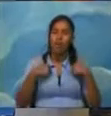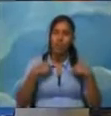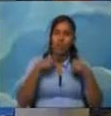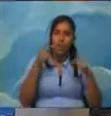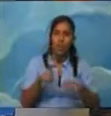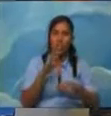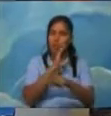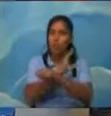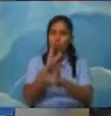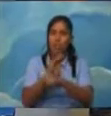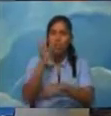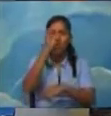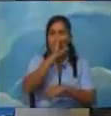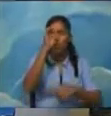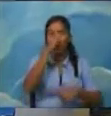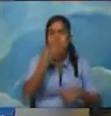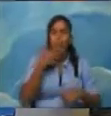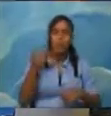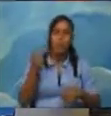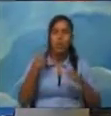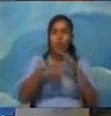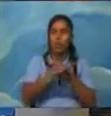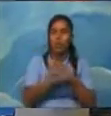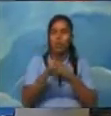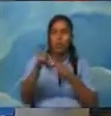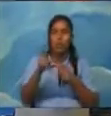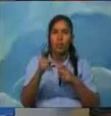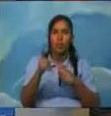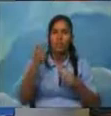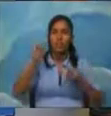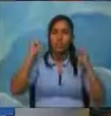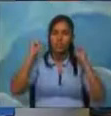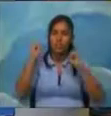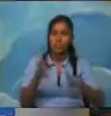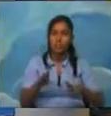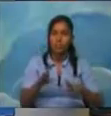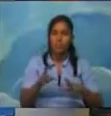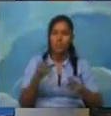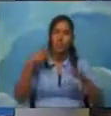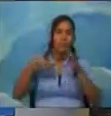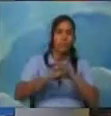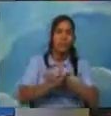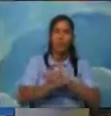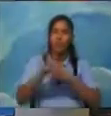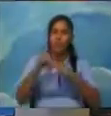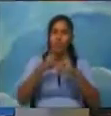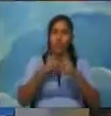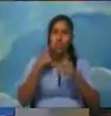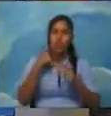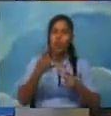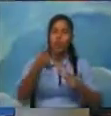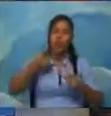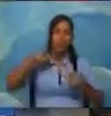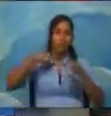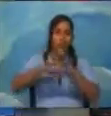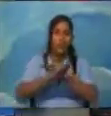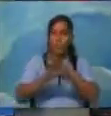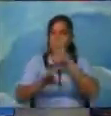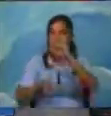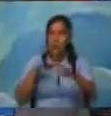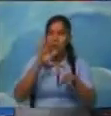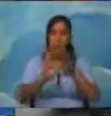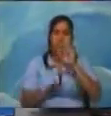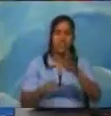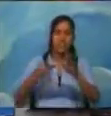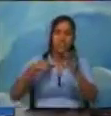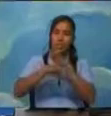cuidando cochino ajeno? Yo me voy para mí. Y batió la olla, brincó el corral, se fue descalzo, vestido